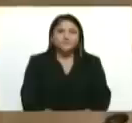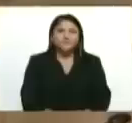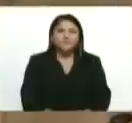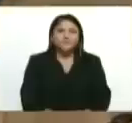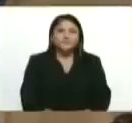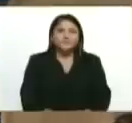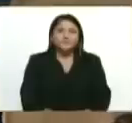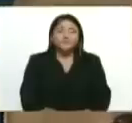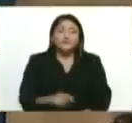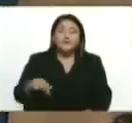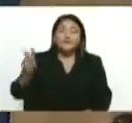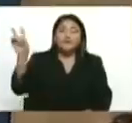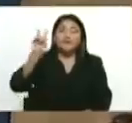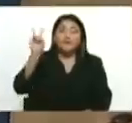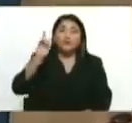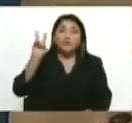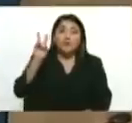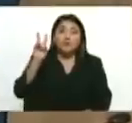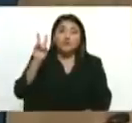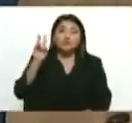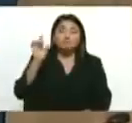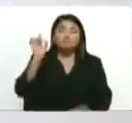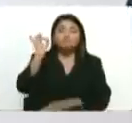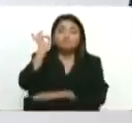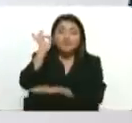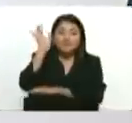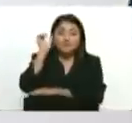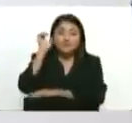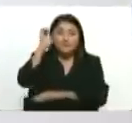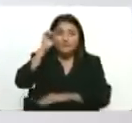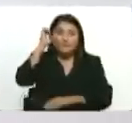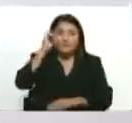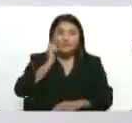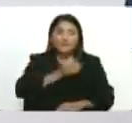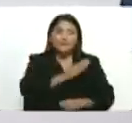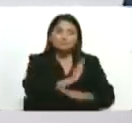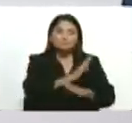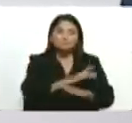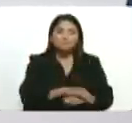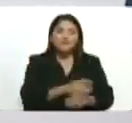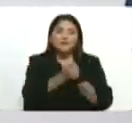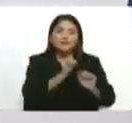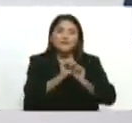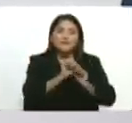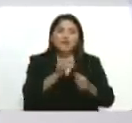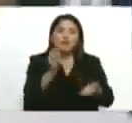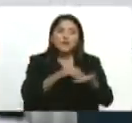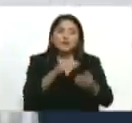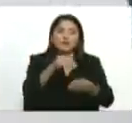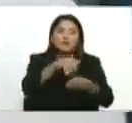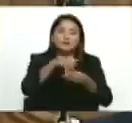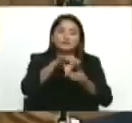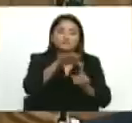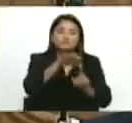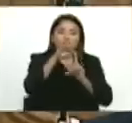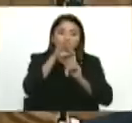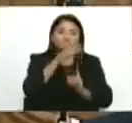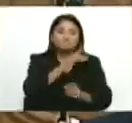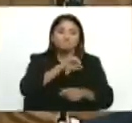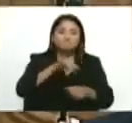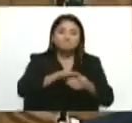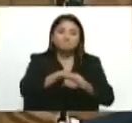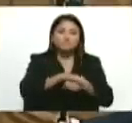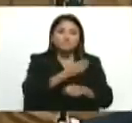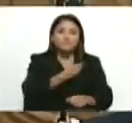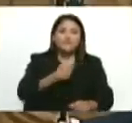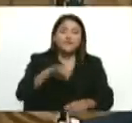Venezuela, el Parlamento Europeo condena el intento de golpe para evitar la reelección de Juan Guaidó como presidente de la Asamblea Nacional